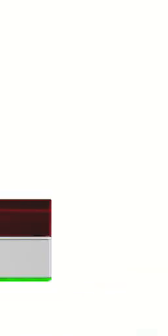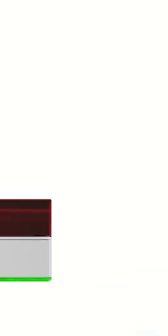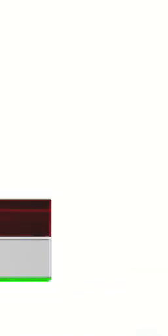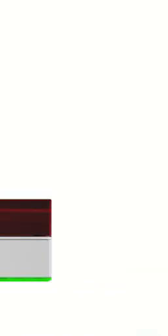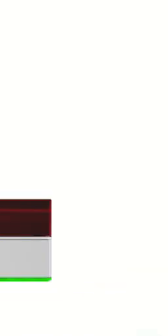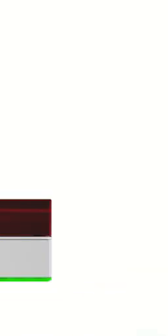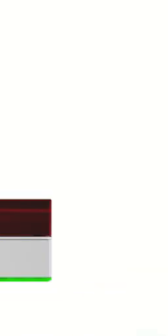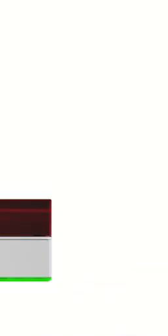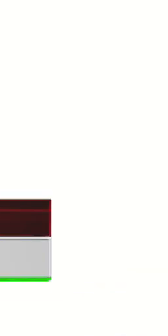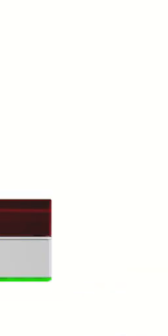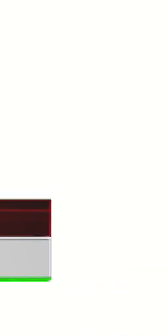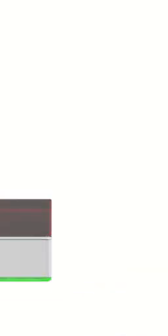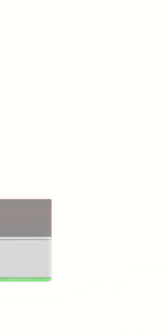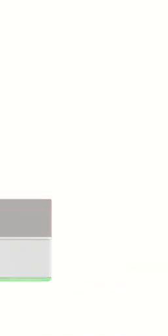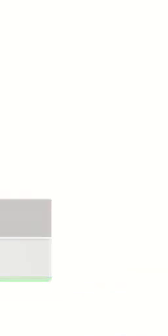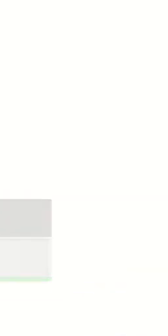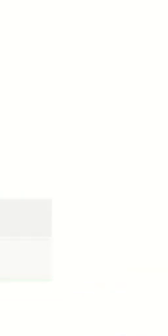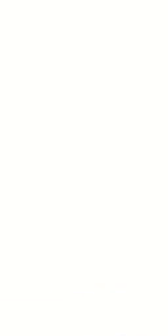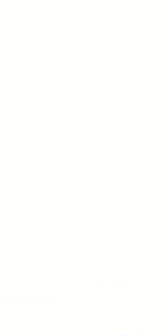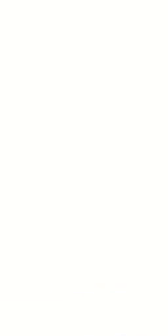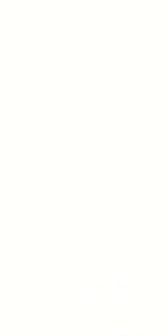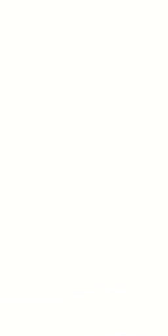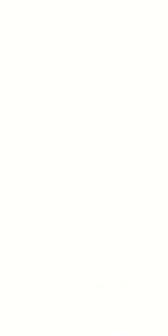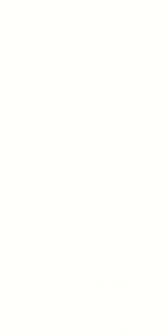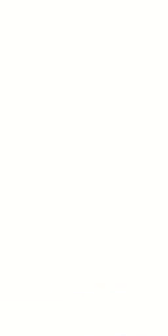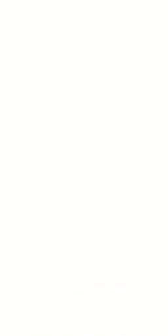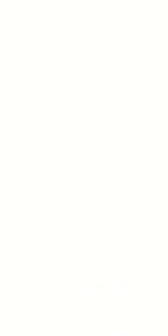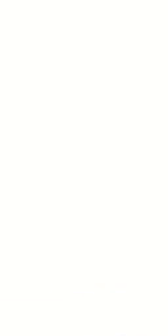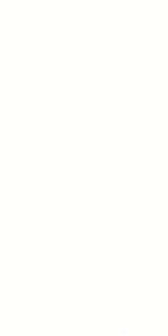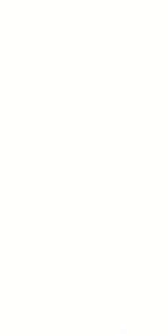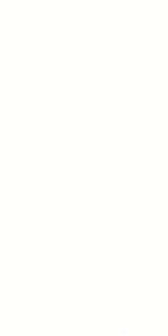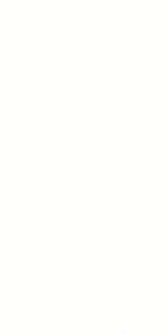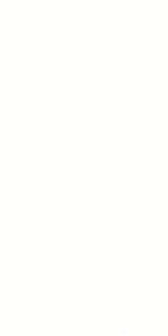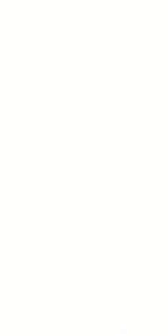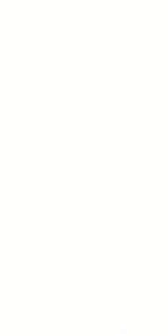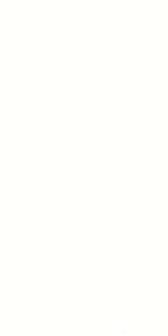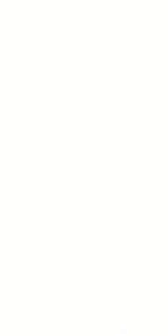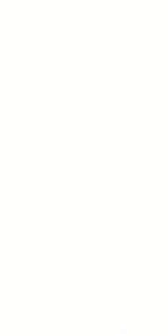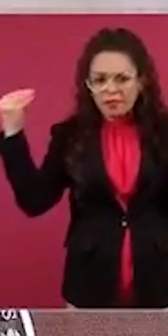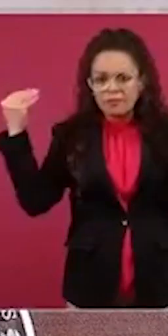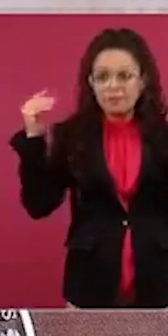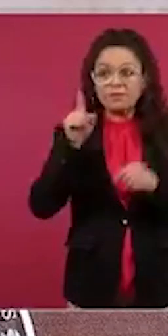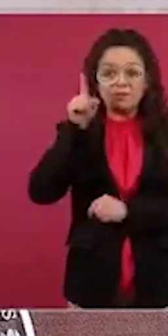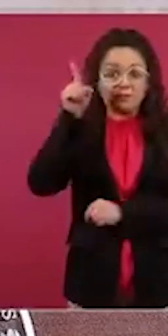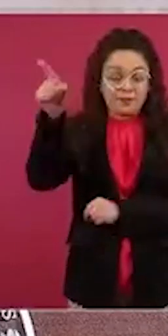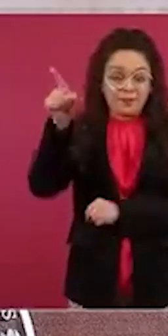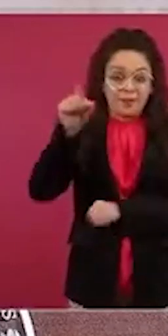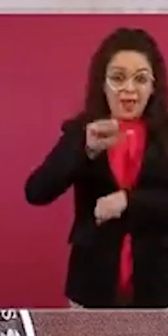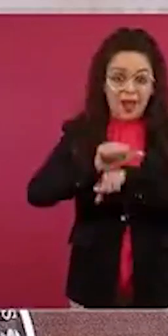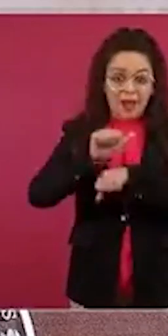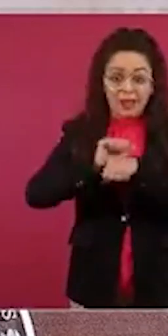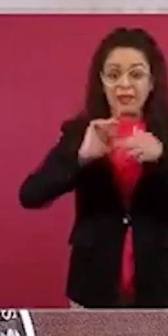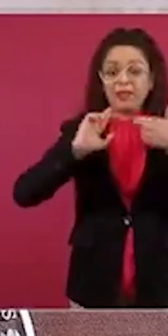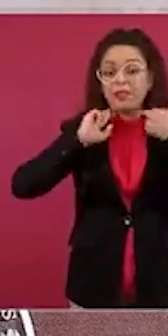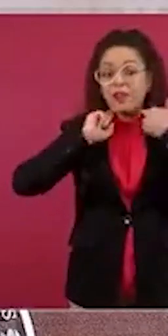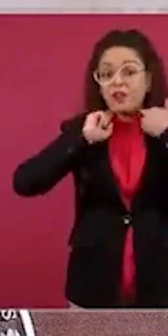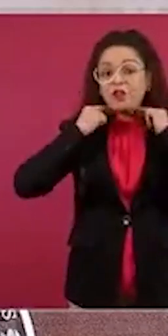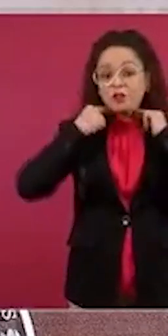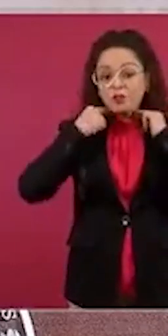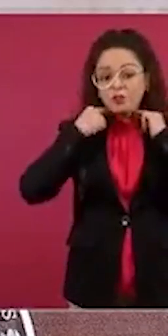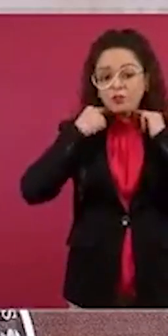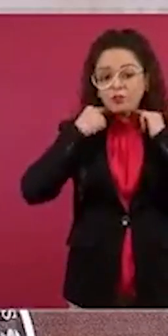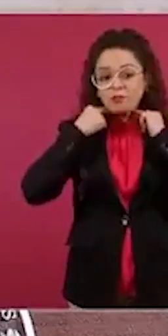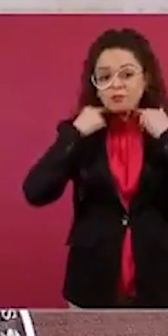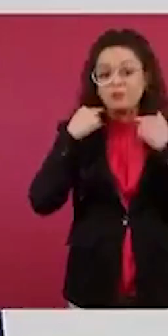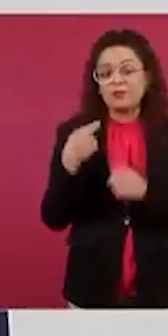narcopresidente la gente no quiere ver esas campañas de odio en redes sociales del mismo modo recordó que desde